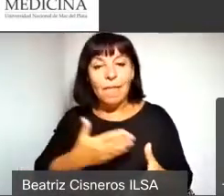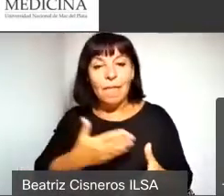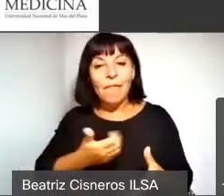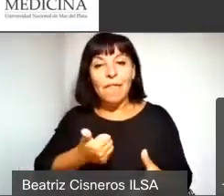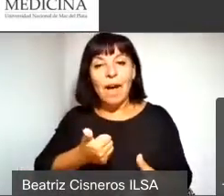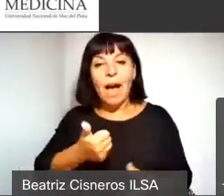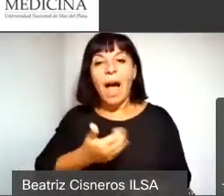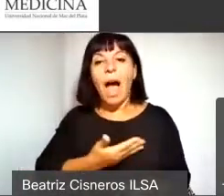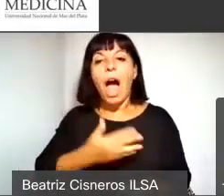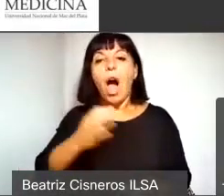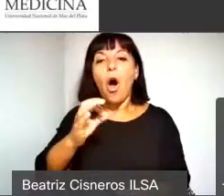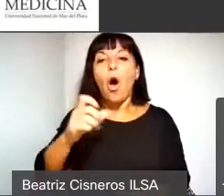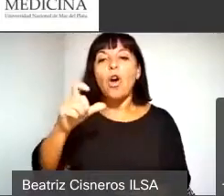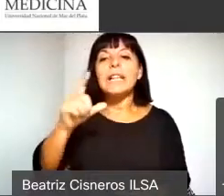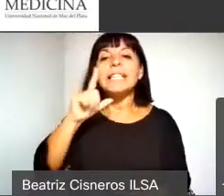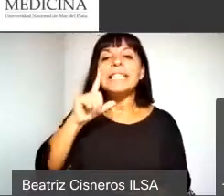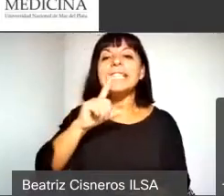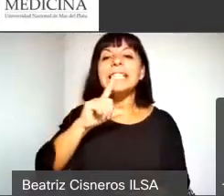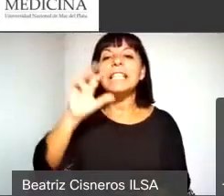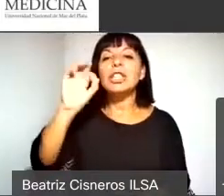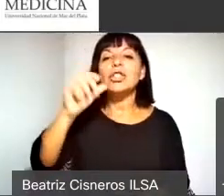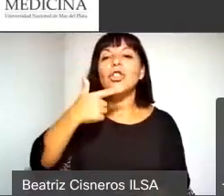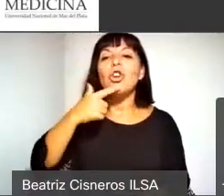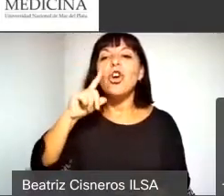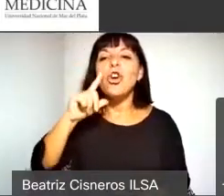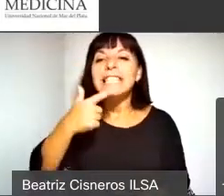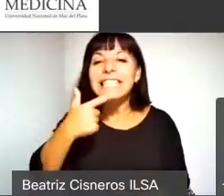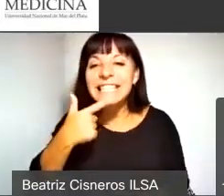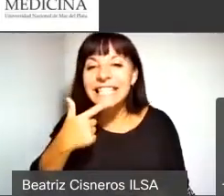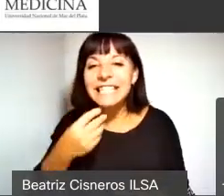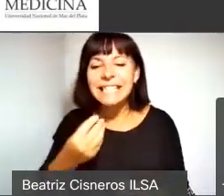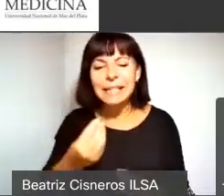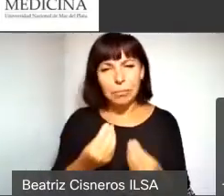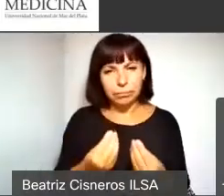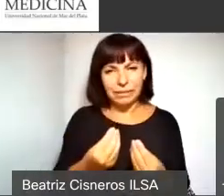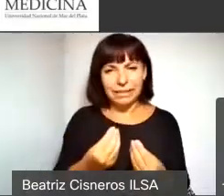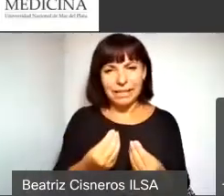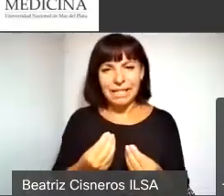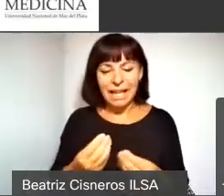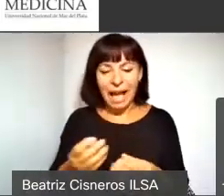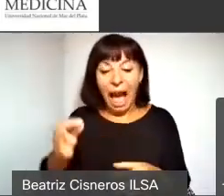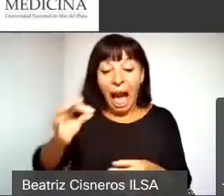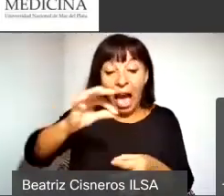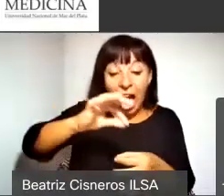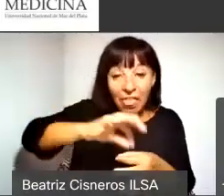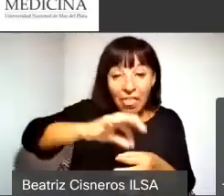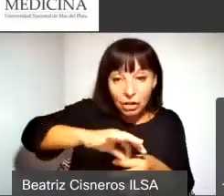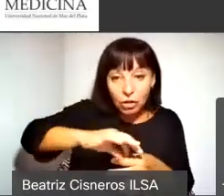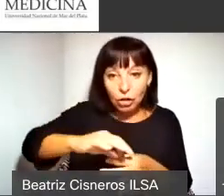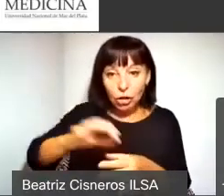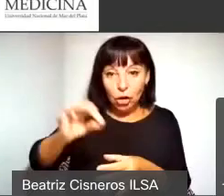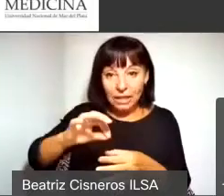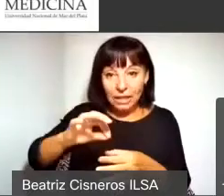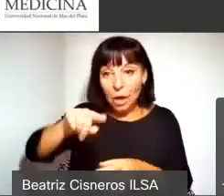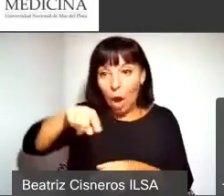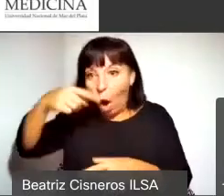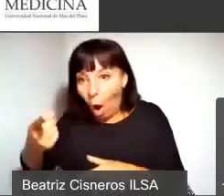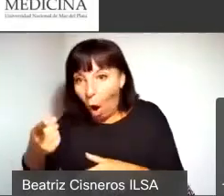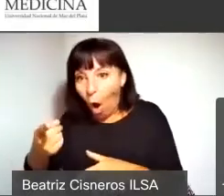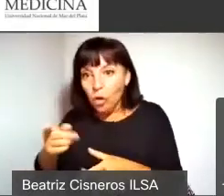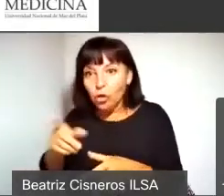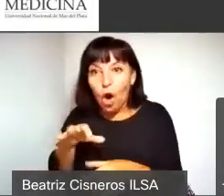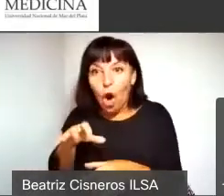en internalizar, englobar, poder incluir dentro de la célula a otro organismo, para poder nutrirse a partir de